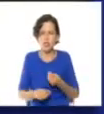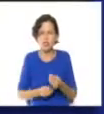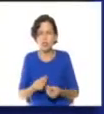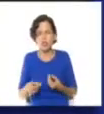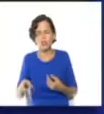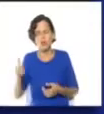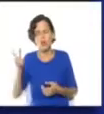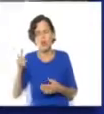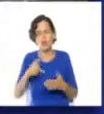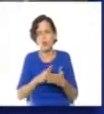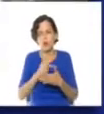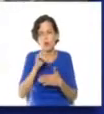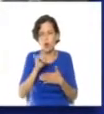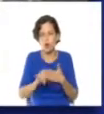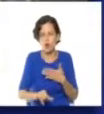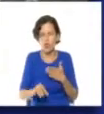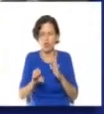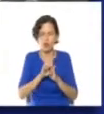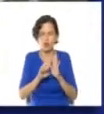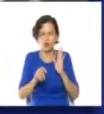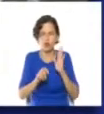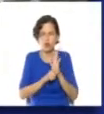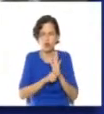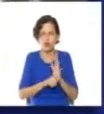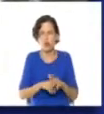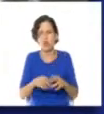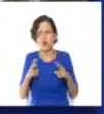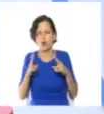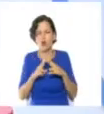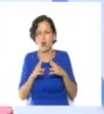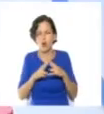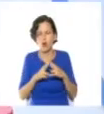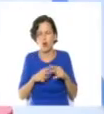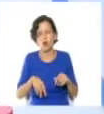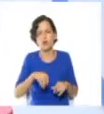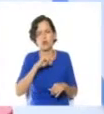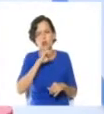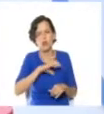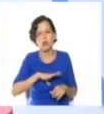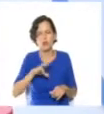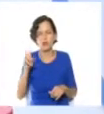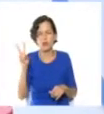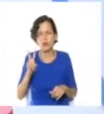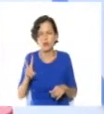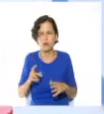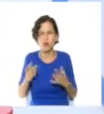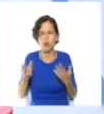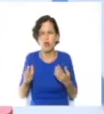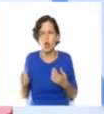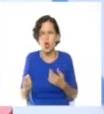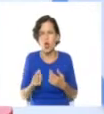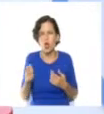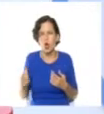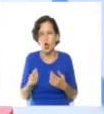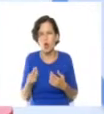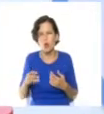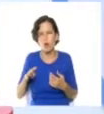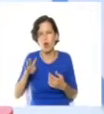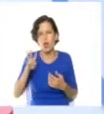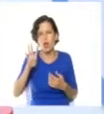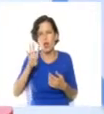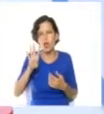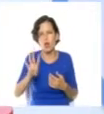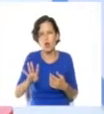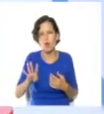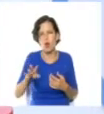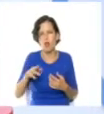un nuevo proyecto constitucional en lo que conoce la historiografía de Venezuela como la Cuarta